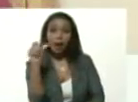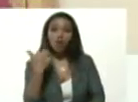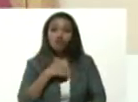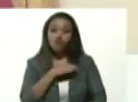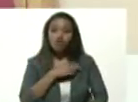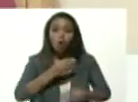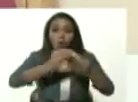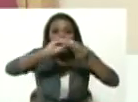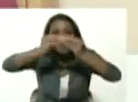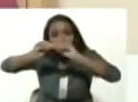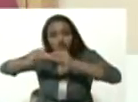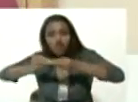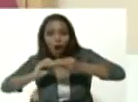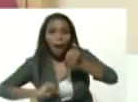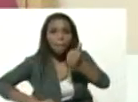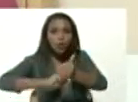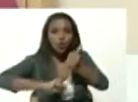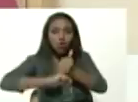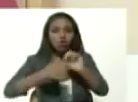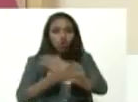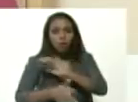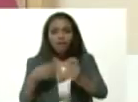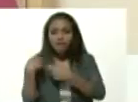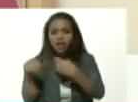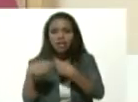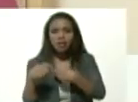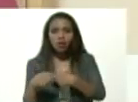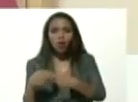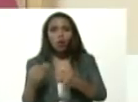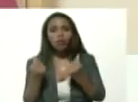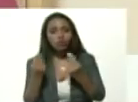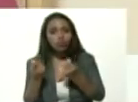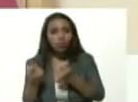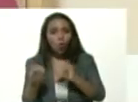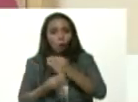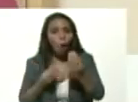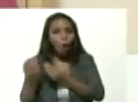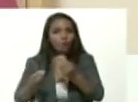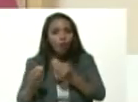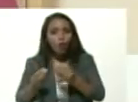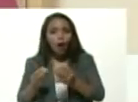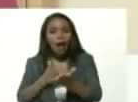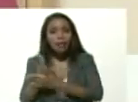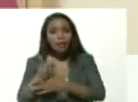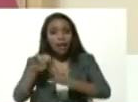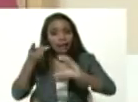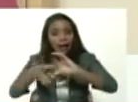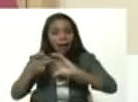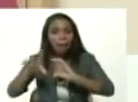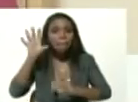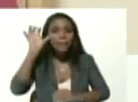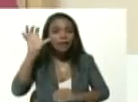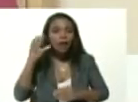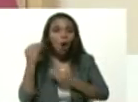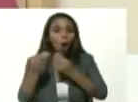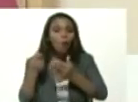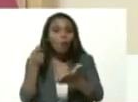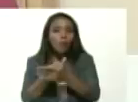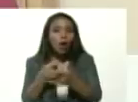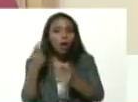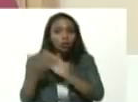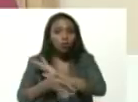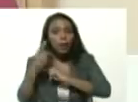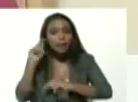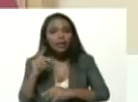el entramado de apoyo financiero, dinerario, a través del carné de la patria, que es la mayor garantía de que